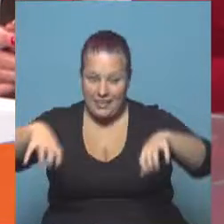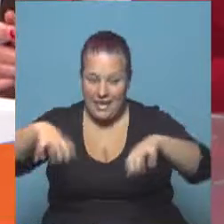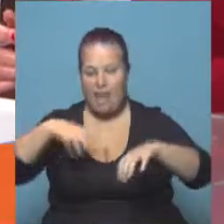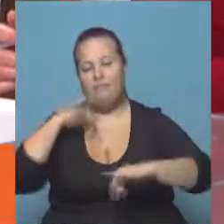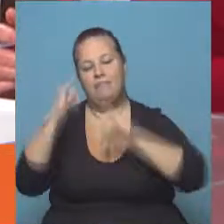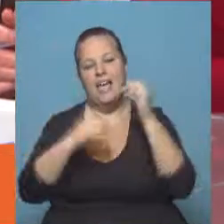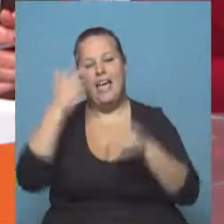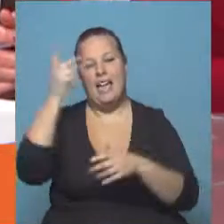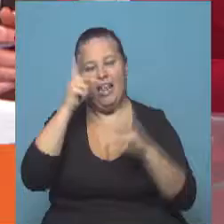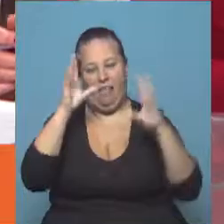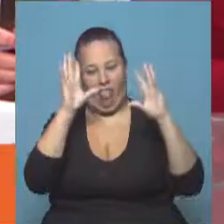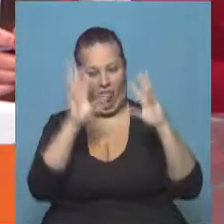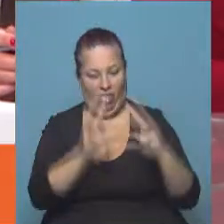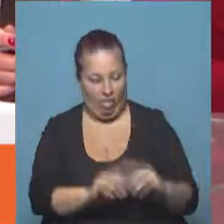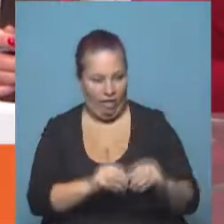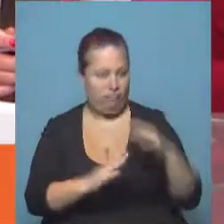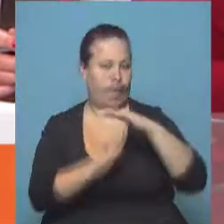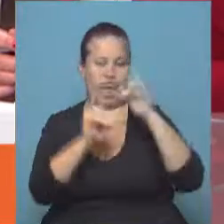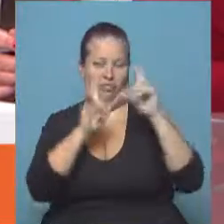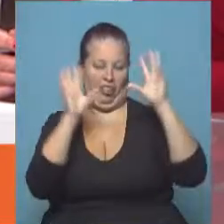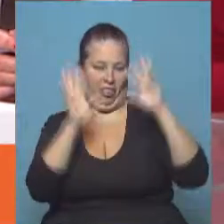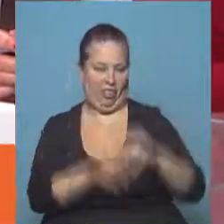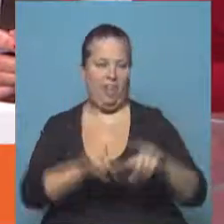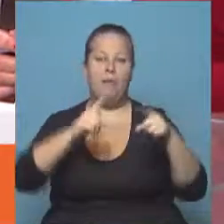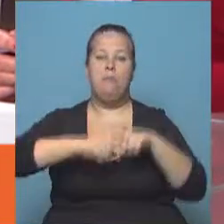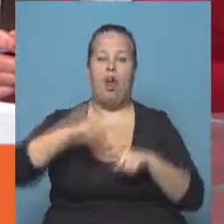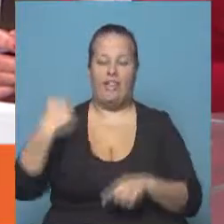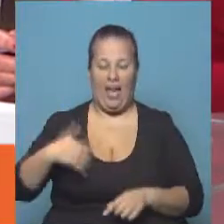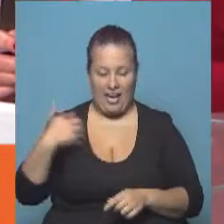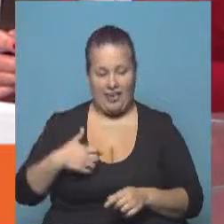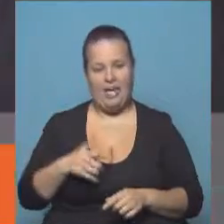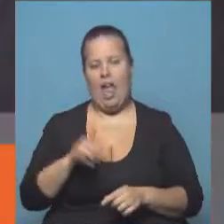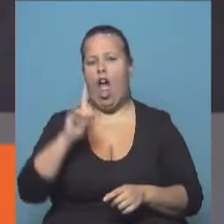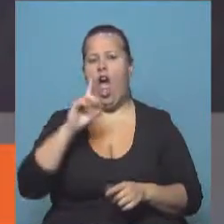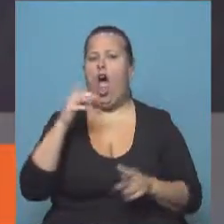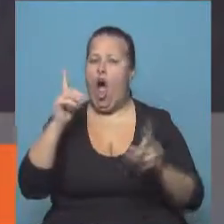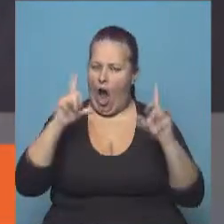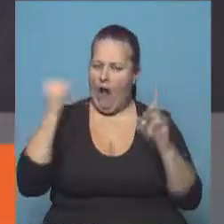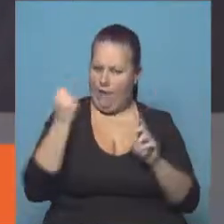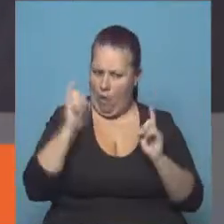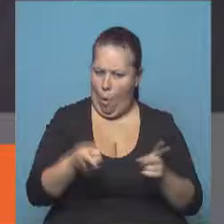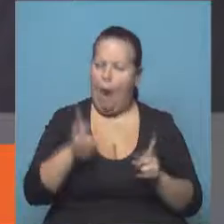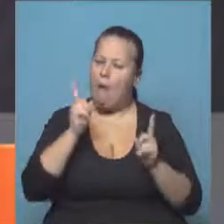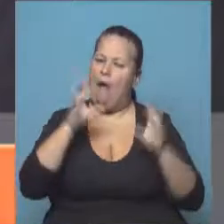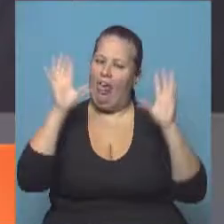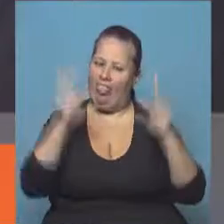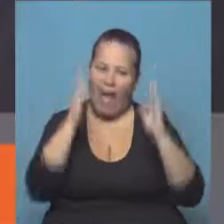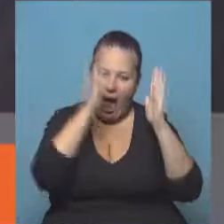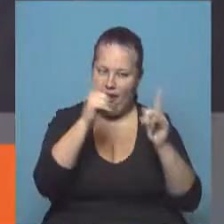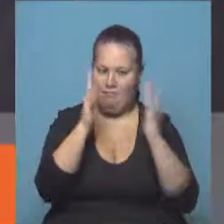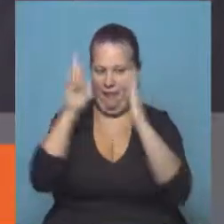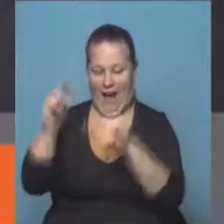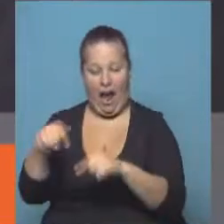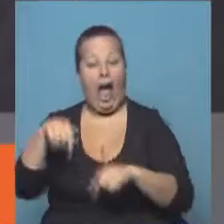en que el kirchnerismo ha perdido centralidad en la vida política argentina, sin perder protagonismo, pero ha perdido centralidad, la